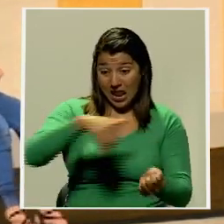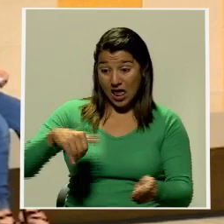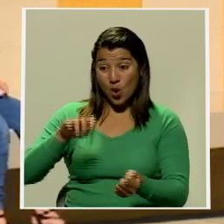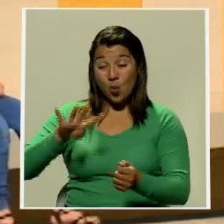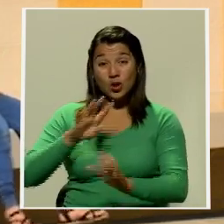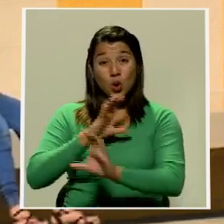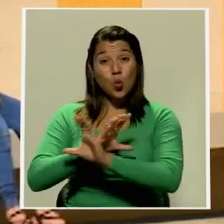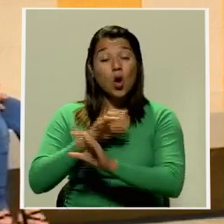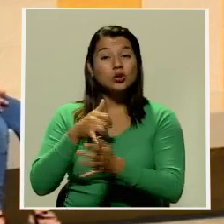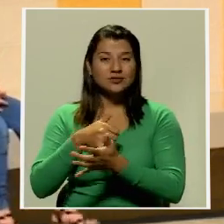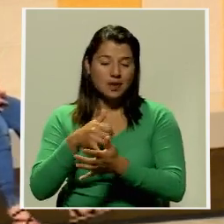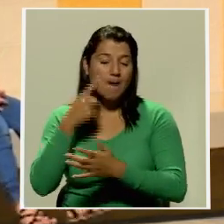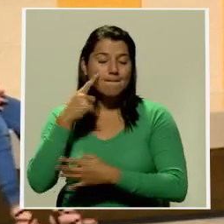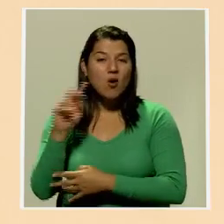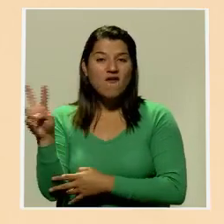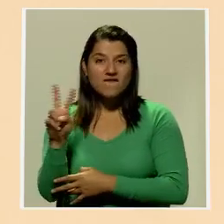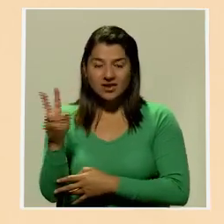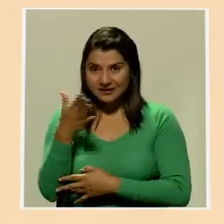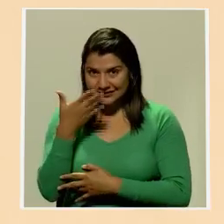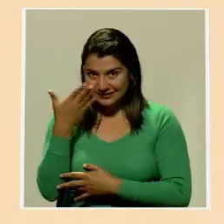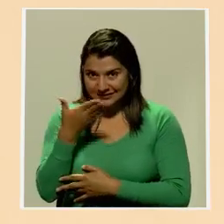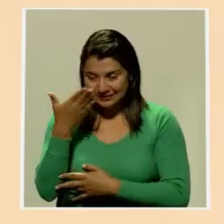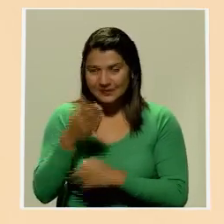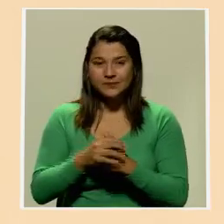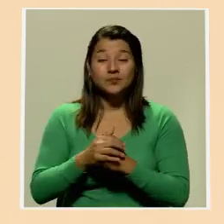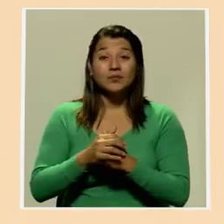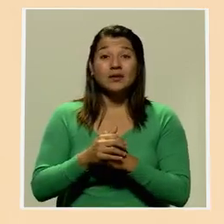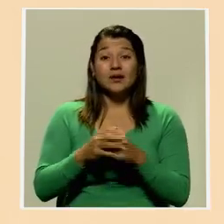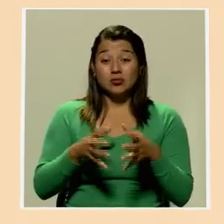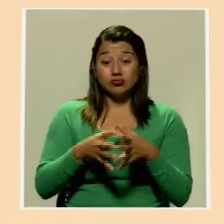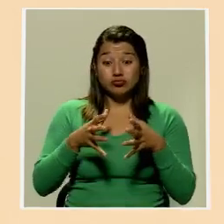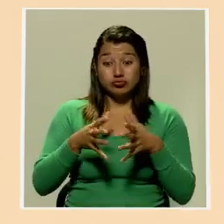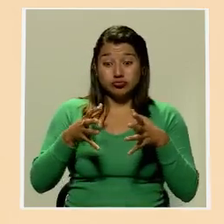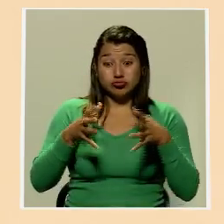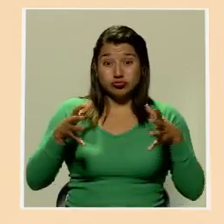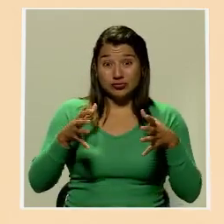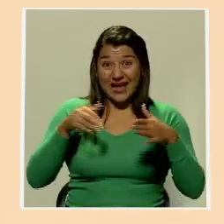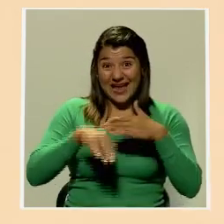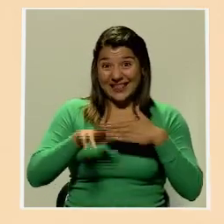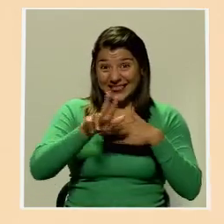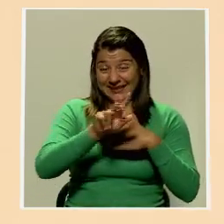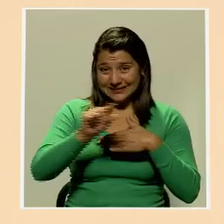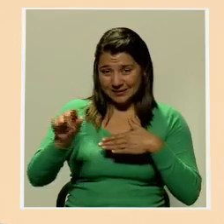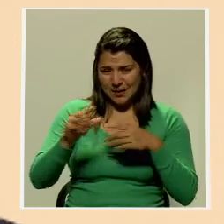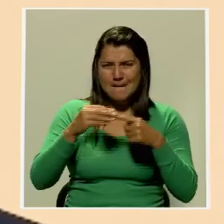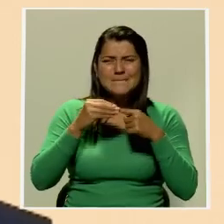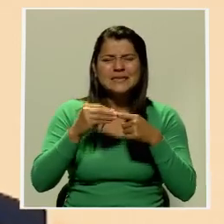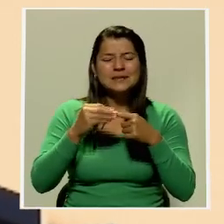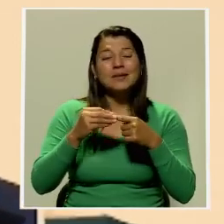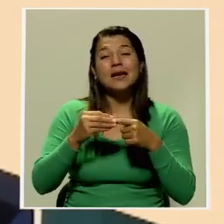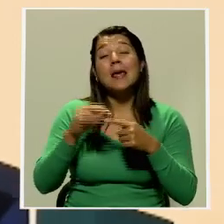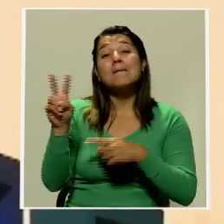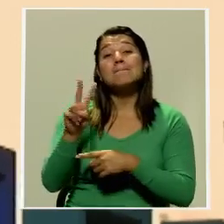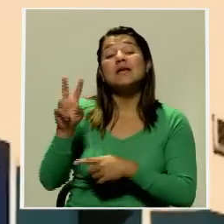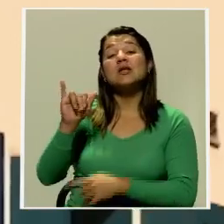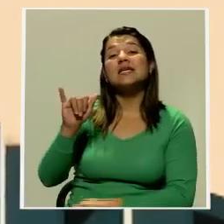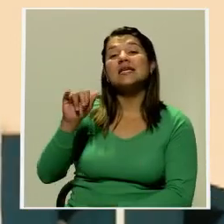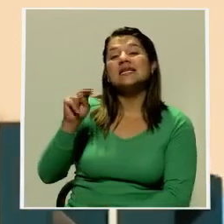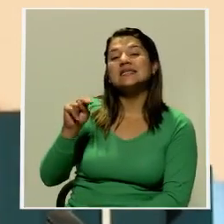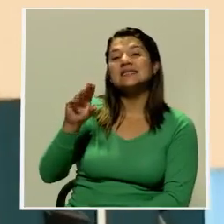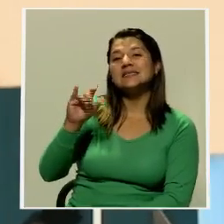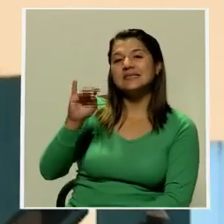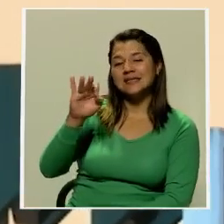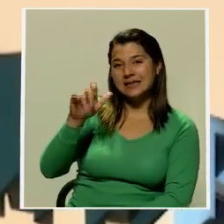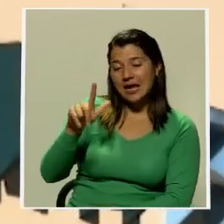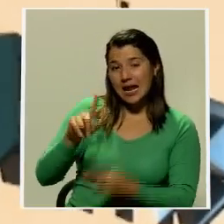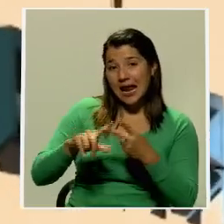intensivos. El aumento de casos se ha percibido en las últimas 3 semanas, sobre todo del virus sincitial, adenovirus y